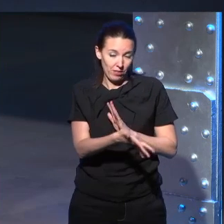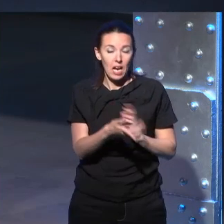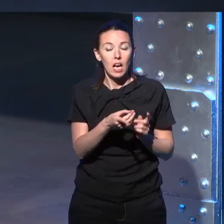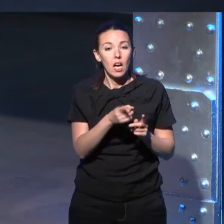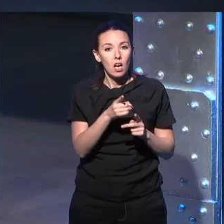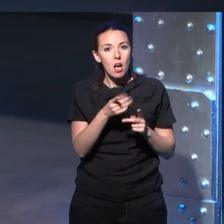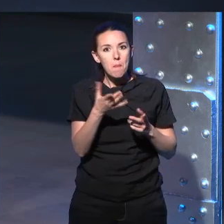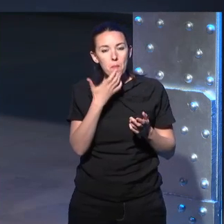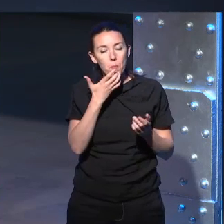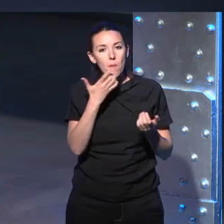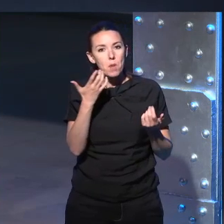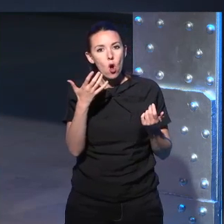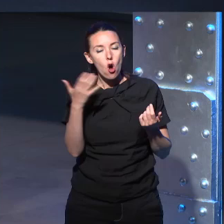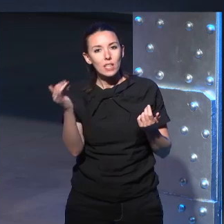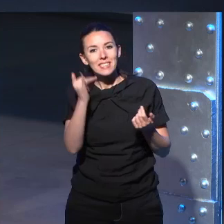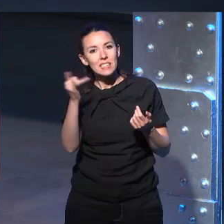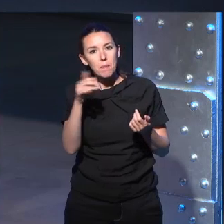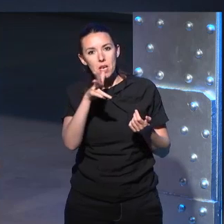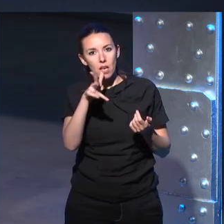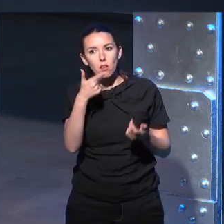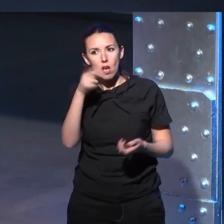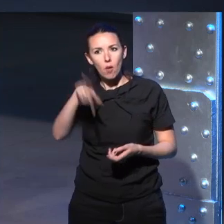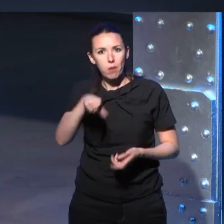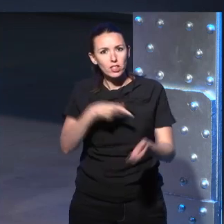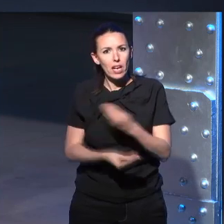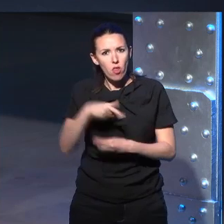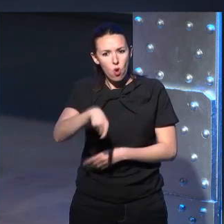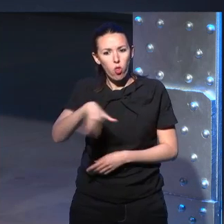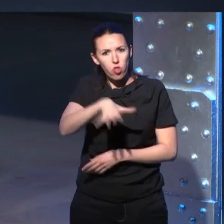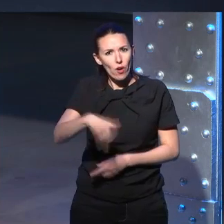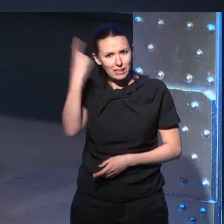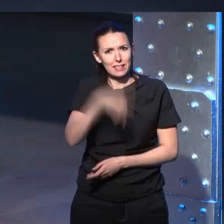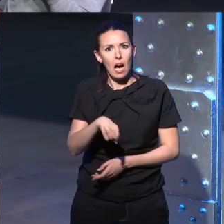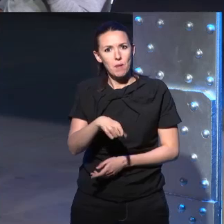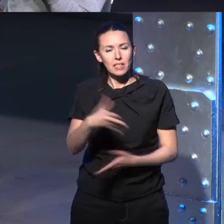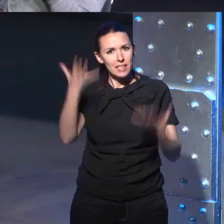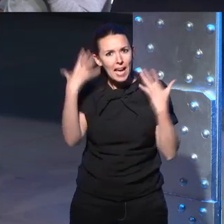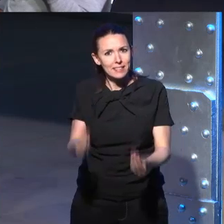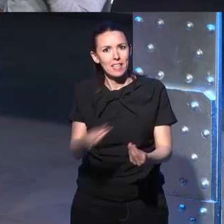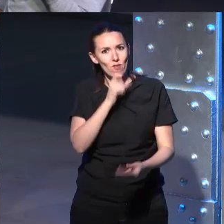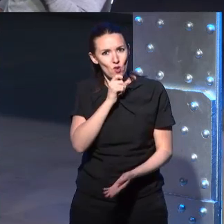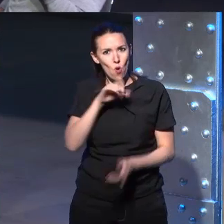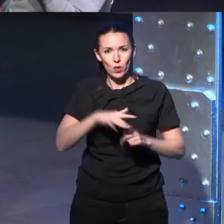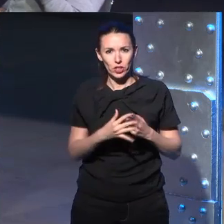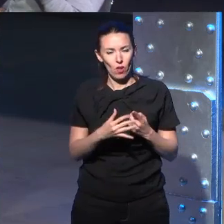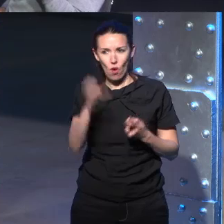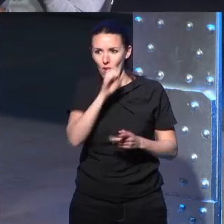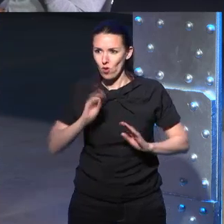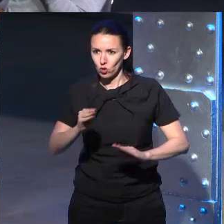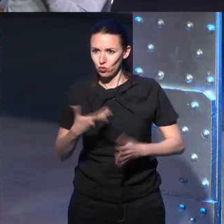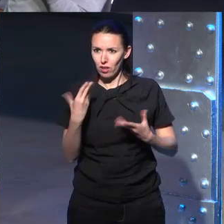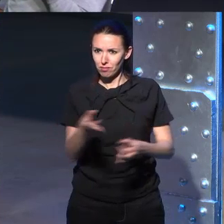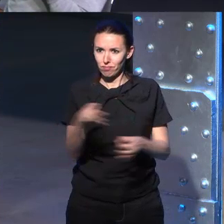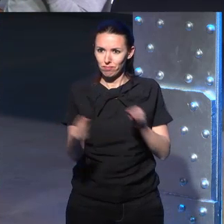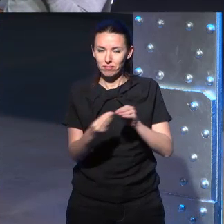cambio oímos a Jimi Hendrix y decíamos, este nació aquí, claro. Este es de aquí, este nos entiende. Para empezar, como decía